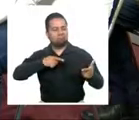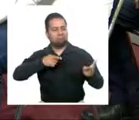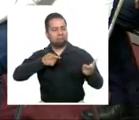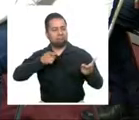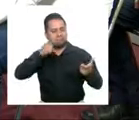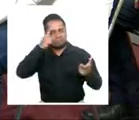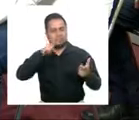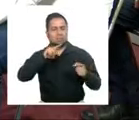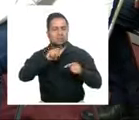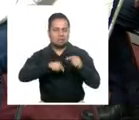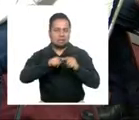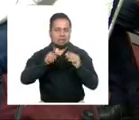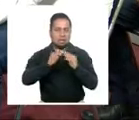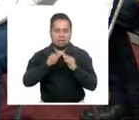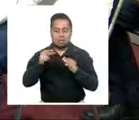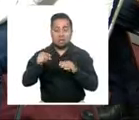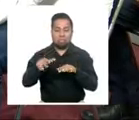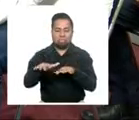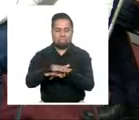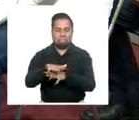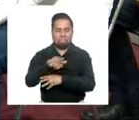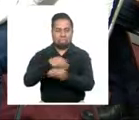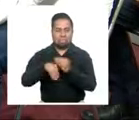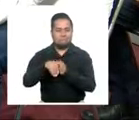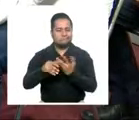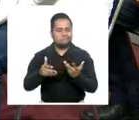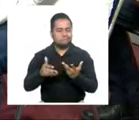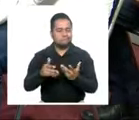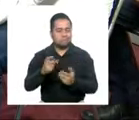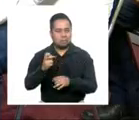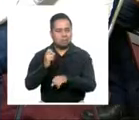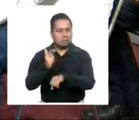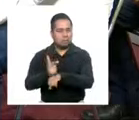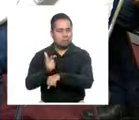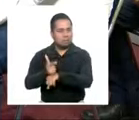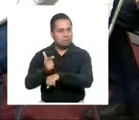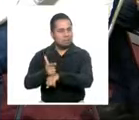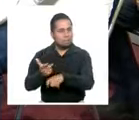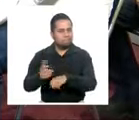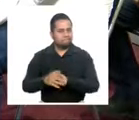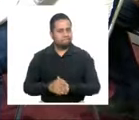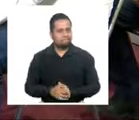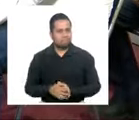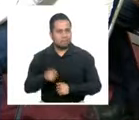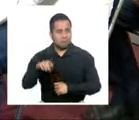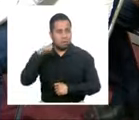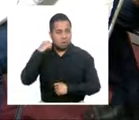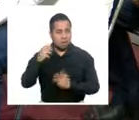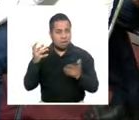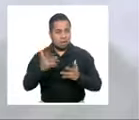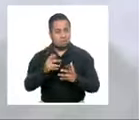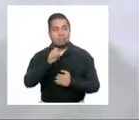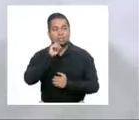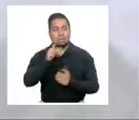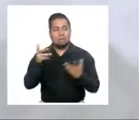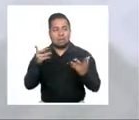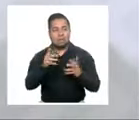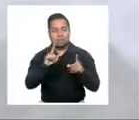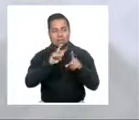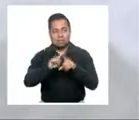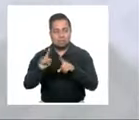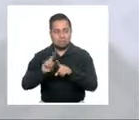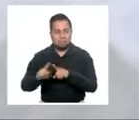de propiedades, cambiarles nombres, y eso lo hicieron en Oaxaca y lo hicieron en